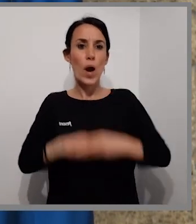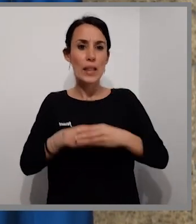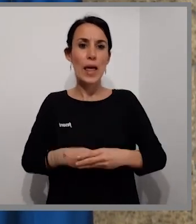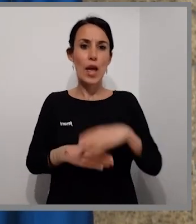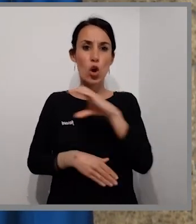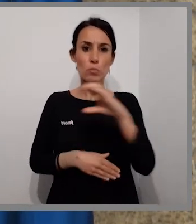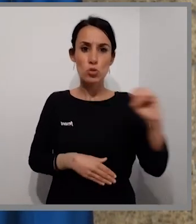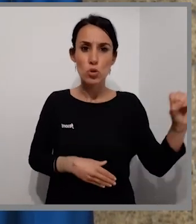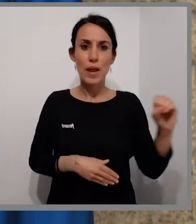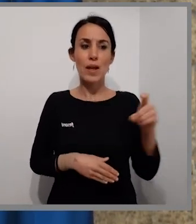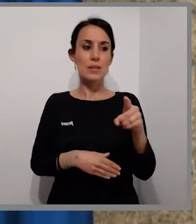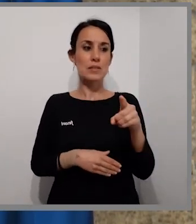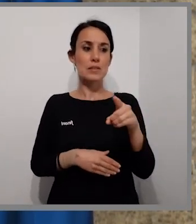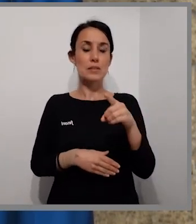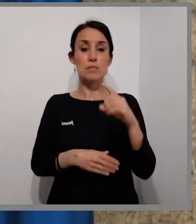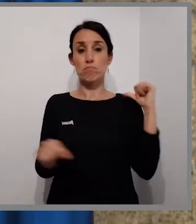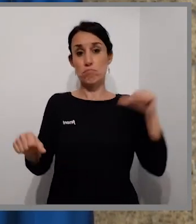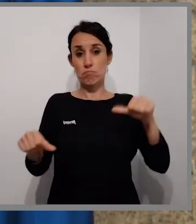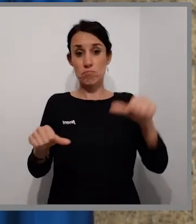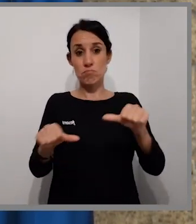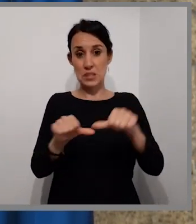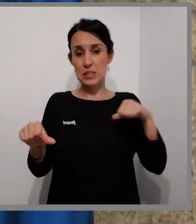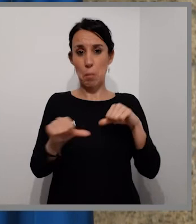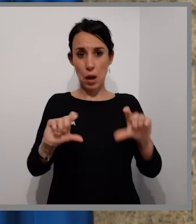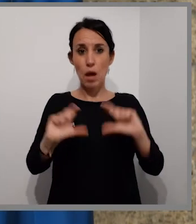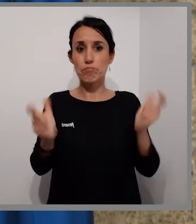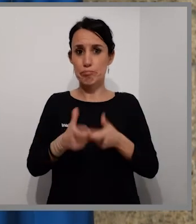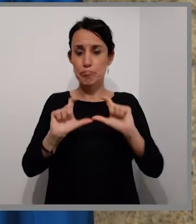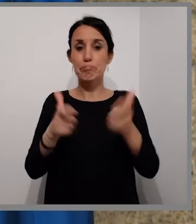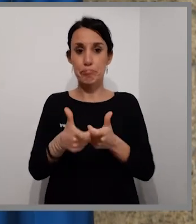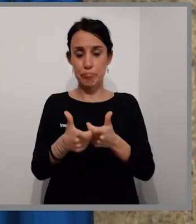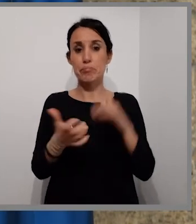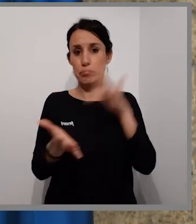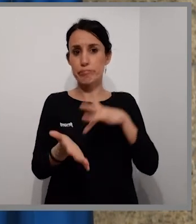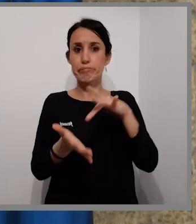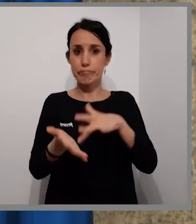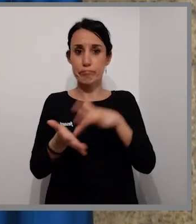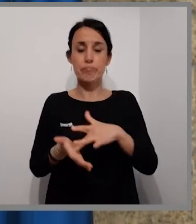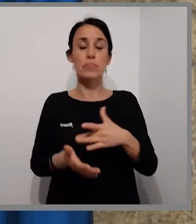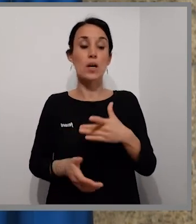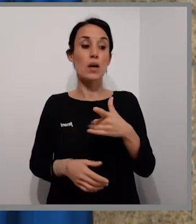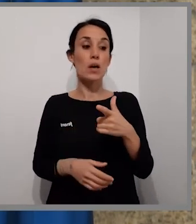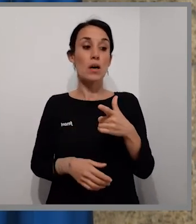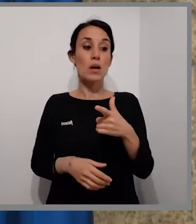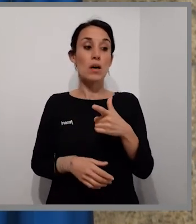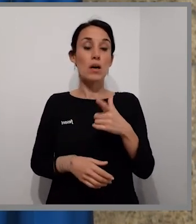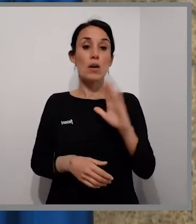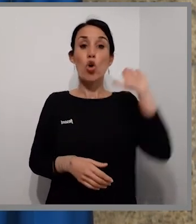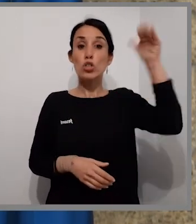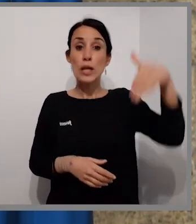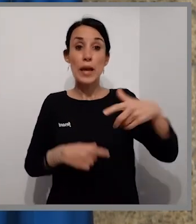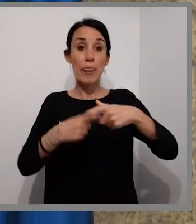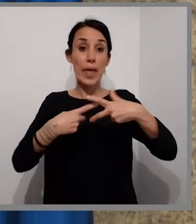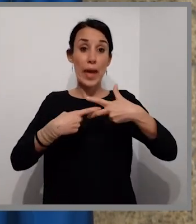de UGT y de Comisiones Obreras. Las venimos teniendo durante estas semanas con una habitualidad importante.